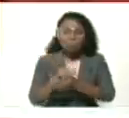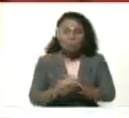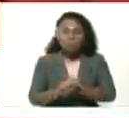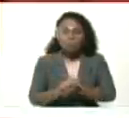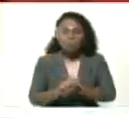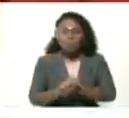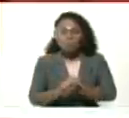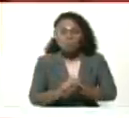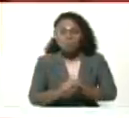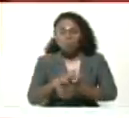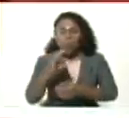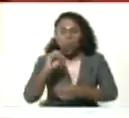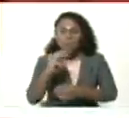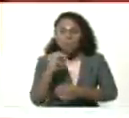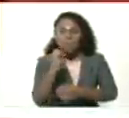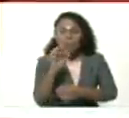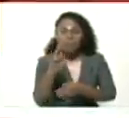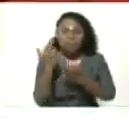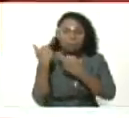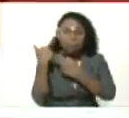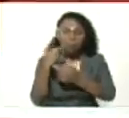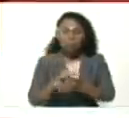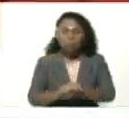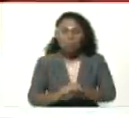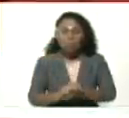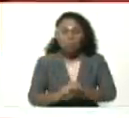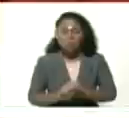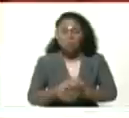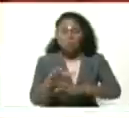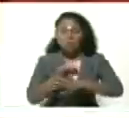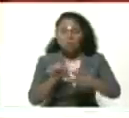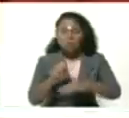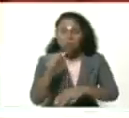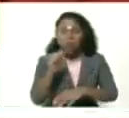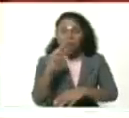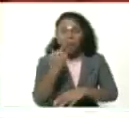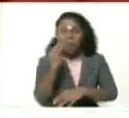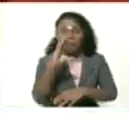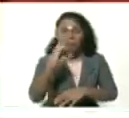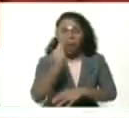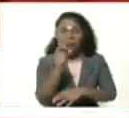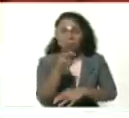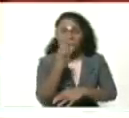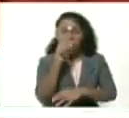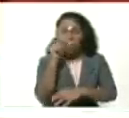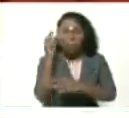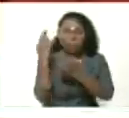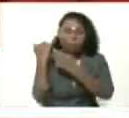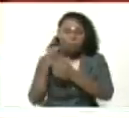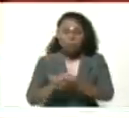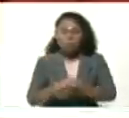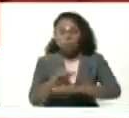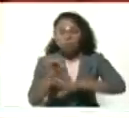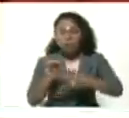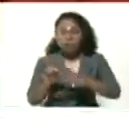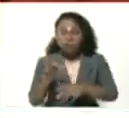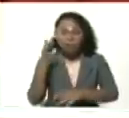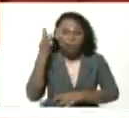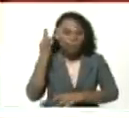Noguera, Omar Contreras, municipio Aricagua, Emiro Lobo, municipio Sea, Osmari